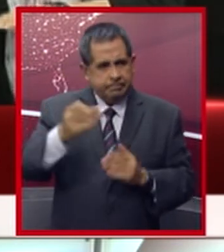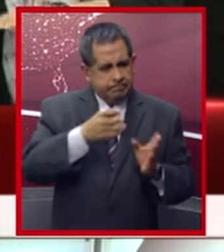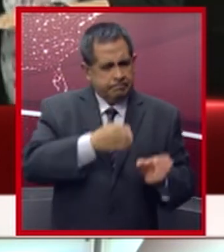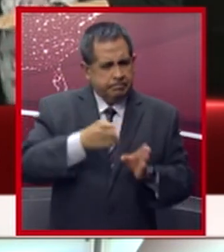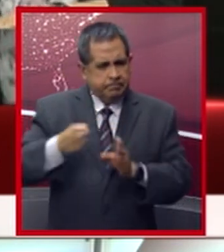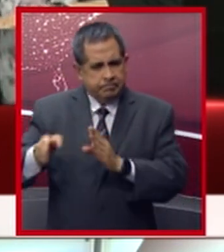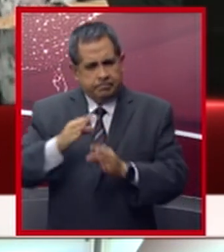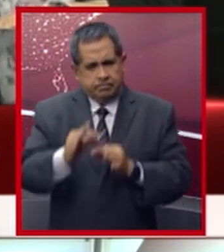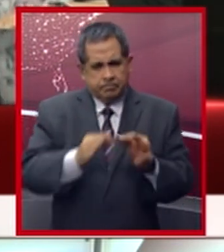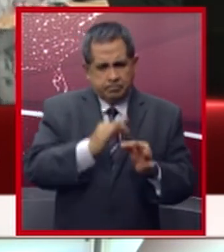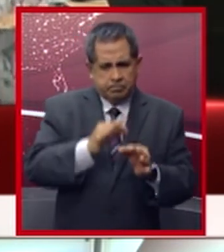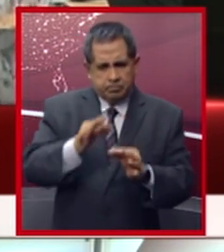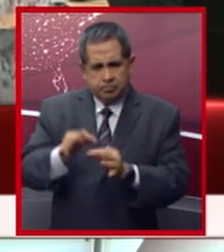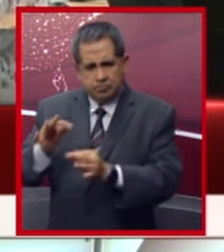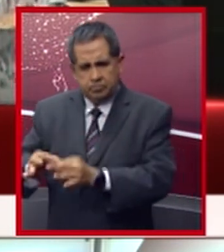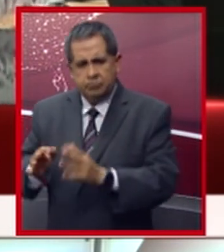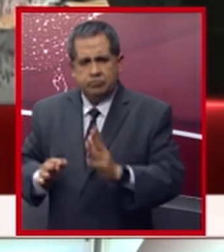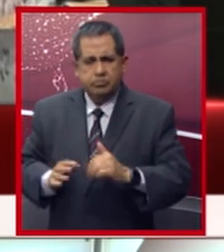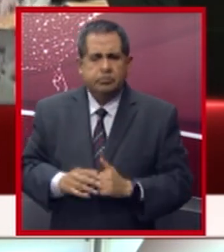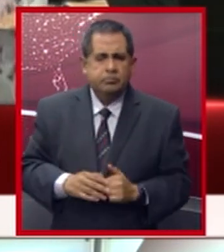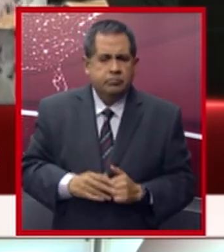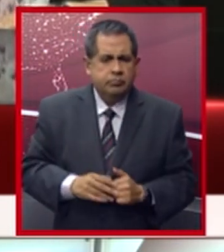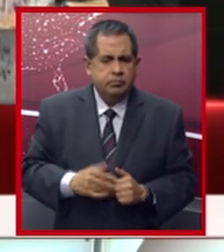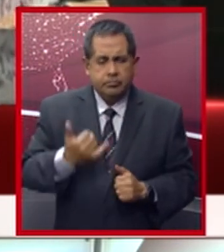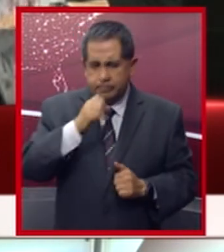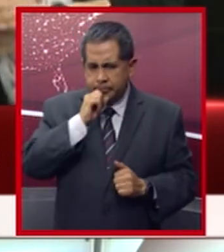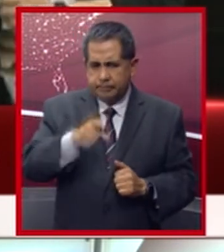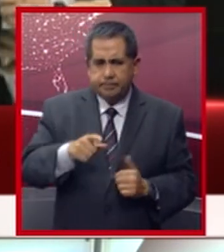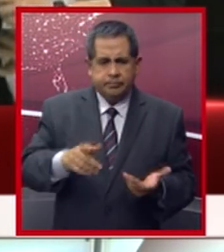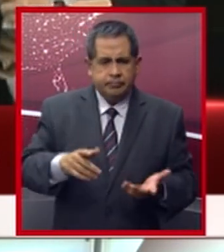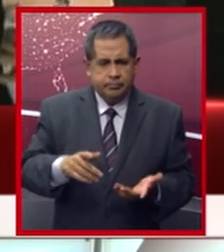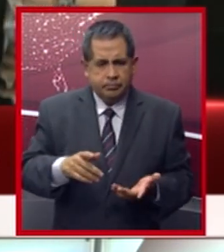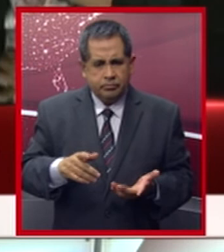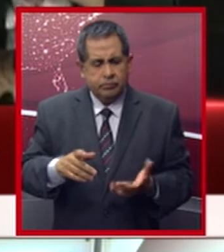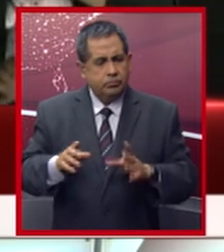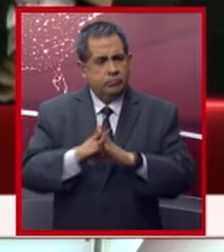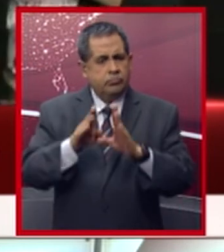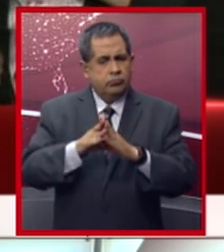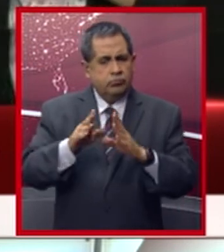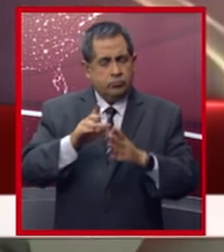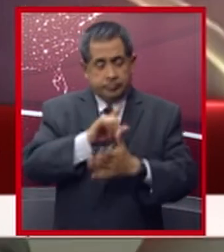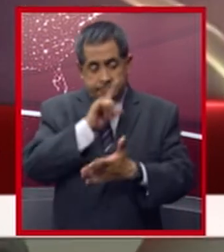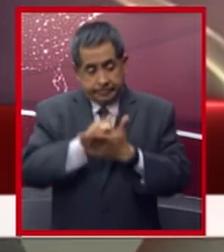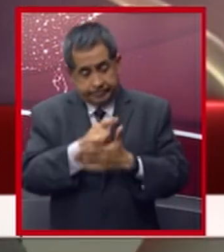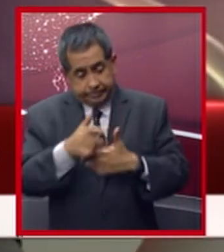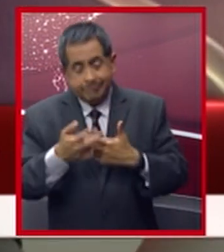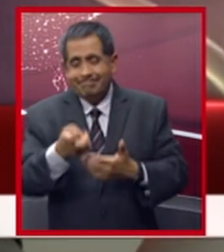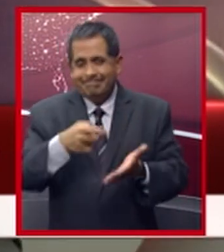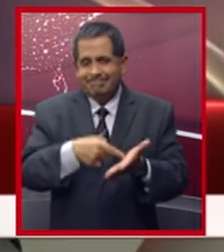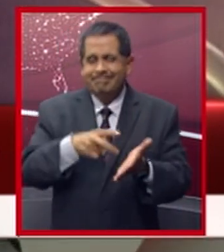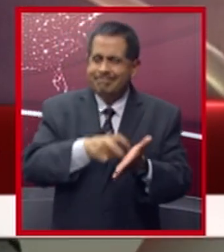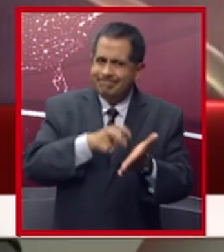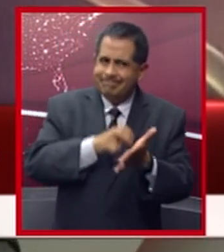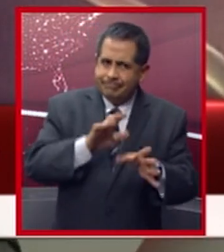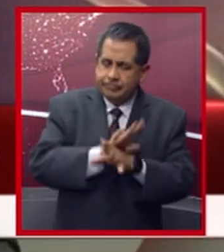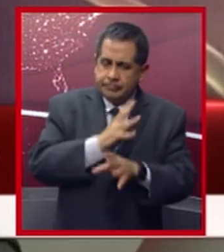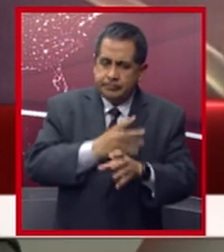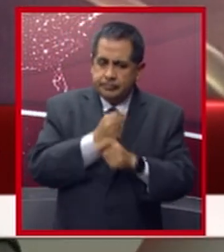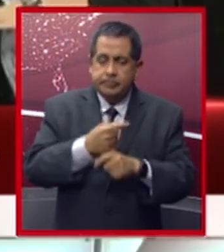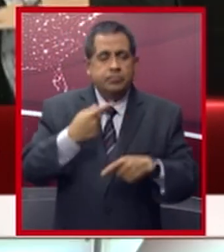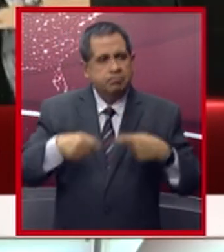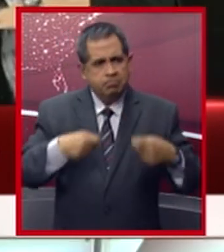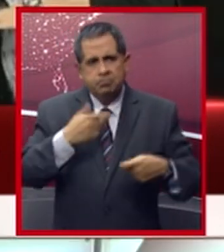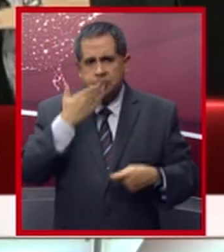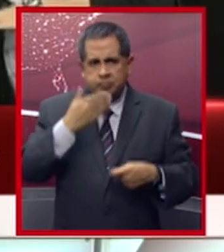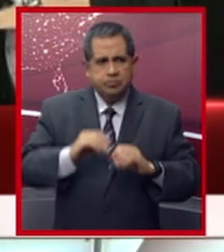Ejecutivo, porque el Ejecutivo hace solo lo que la ley le permite, por eso la ley tenía que ser muy flexible y muy